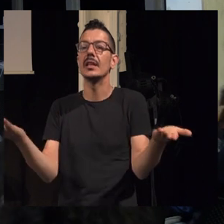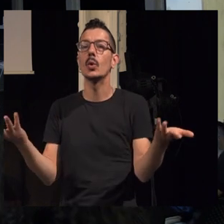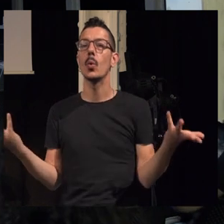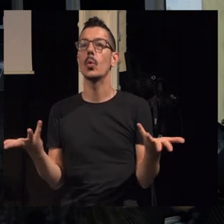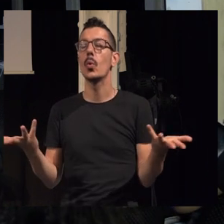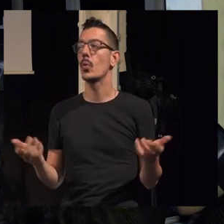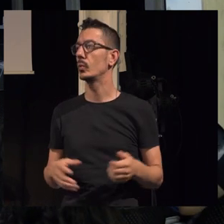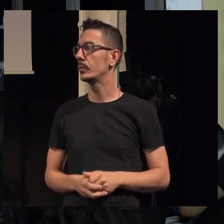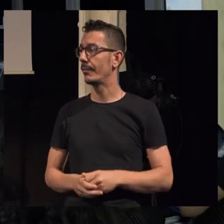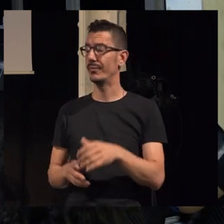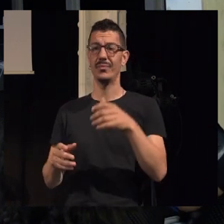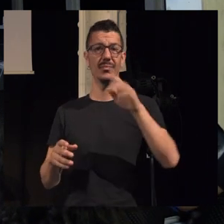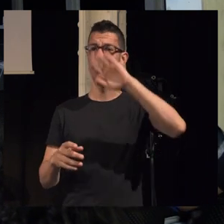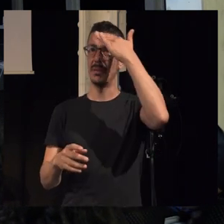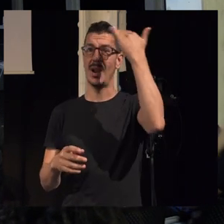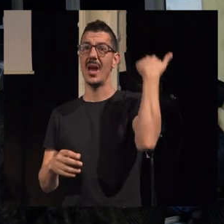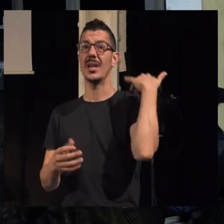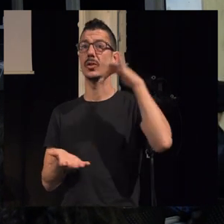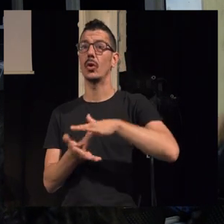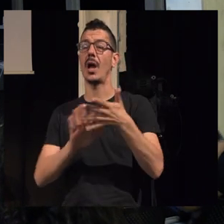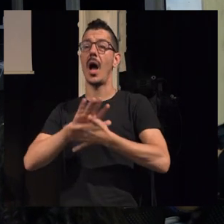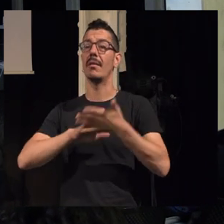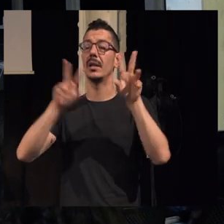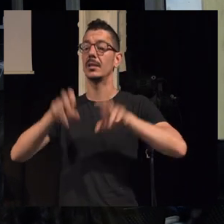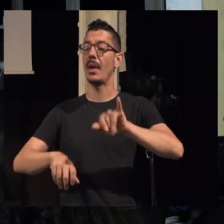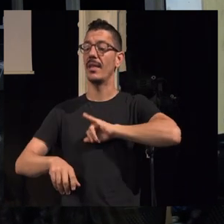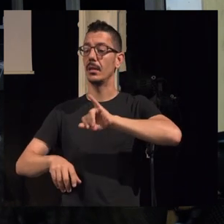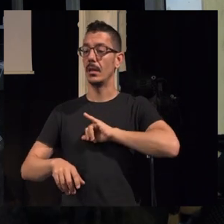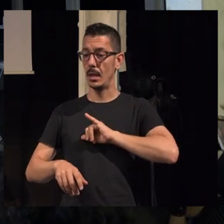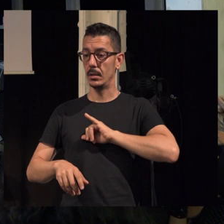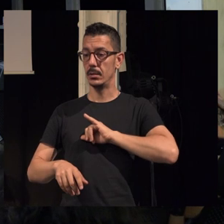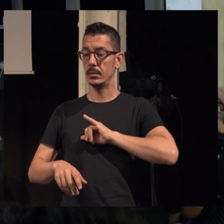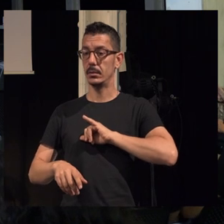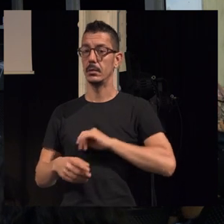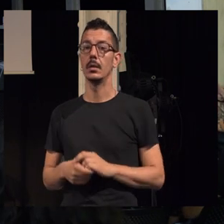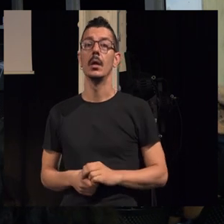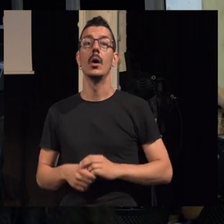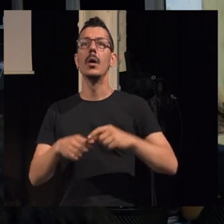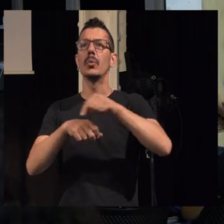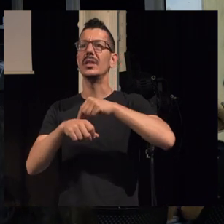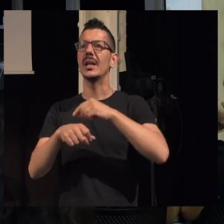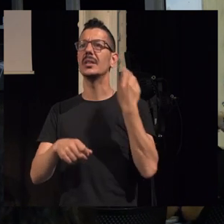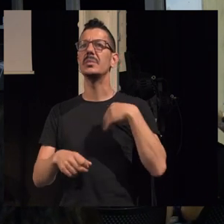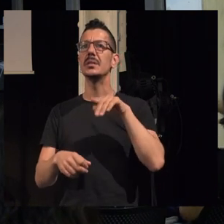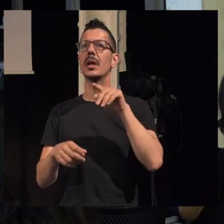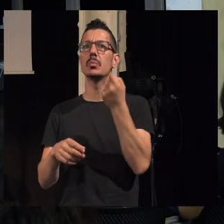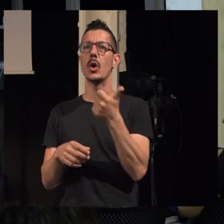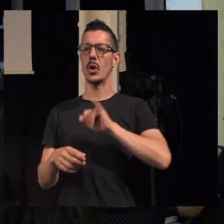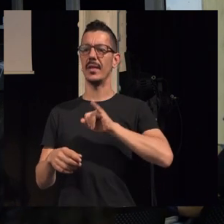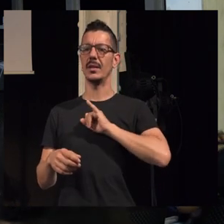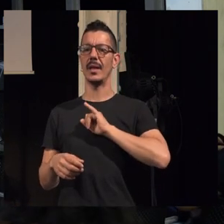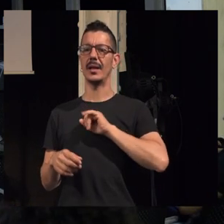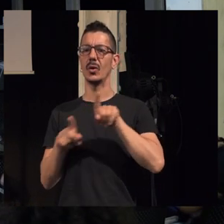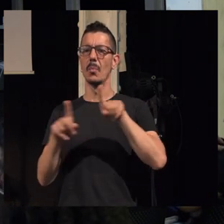Ayer hablábamos, ¿no?, de la cuestión identitaria, hasta qué punto han sido políticas que han enmarcado de manera excesiva la identidad, ¿no?